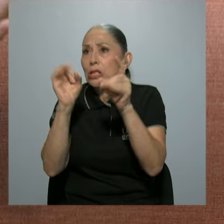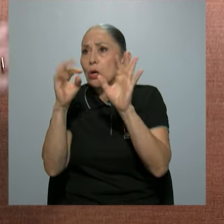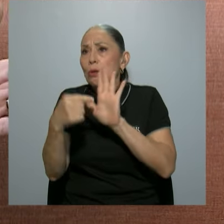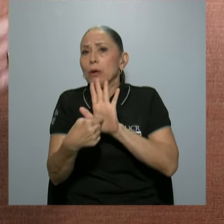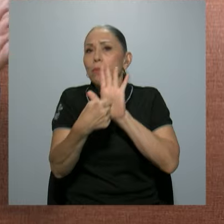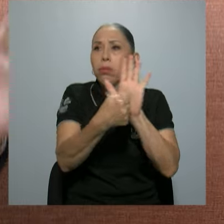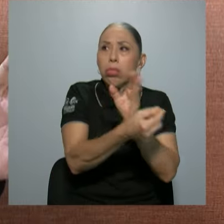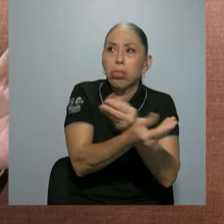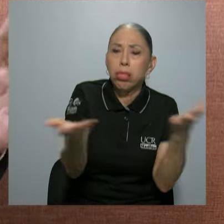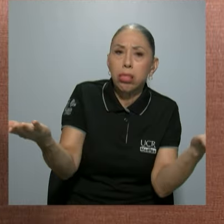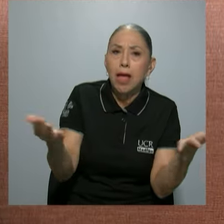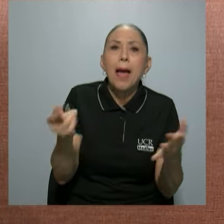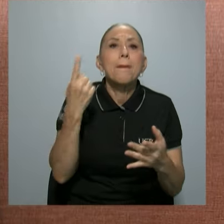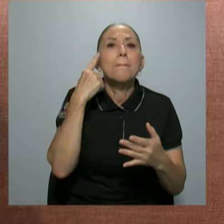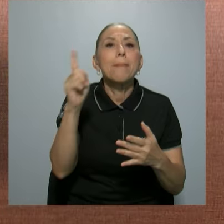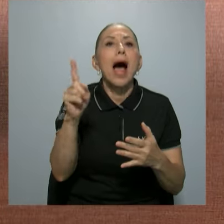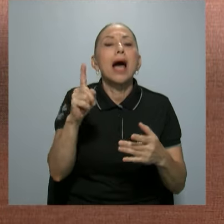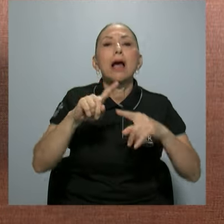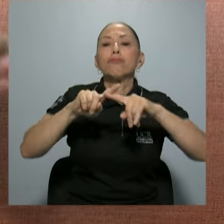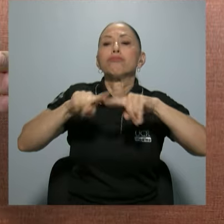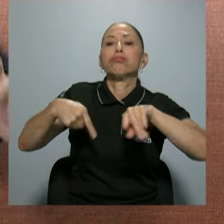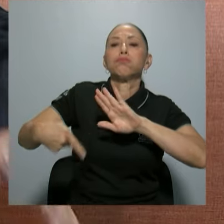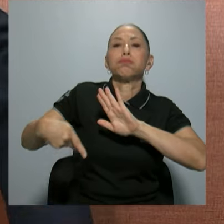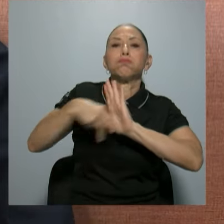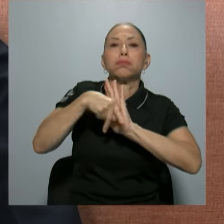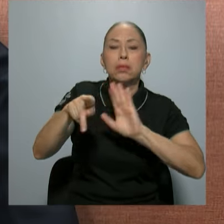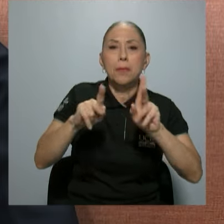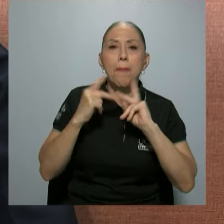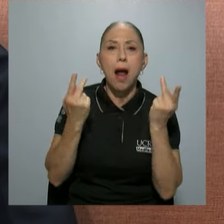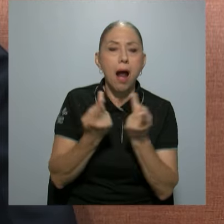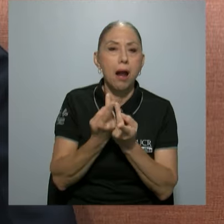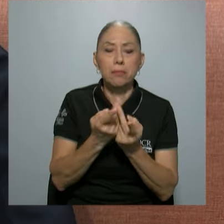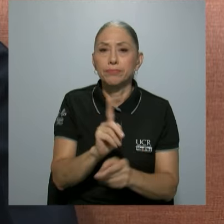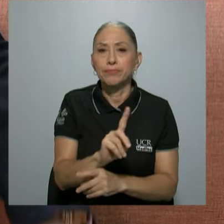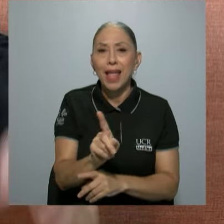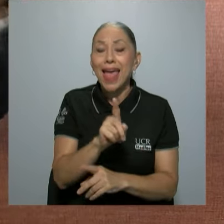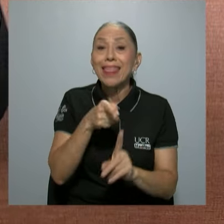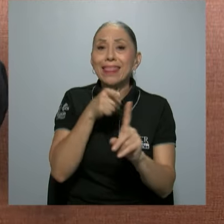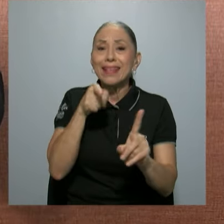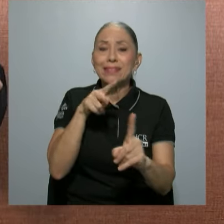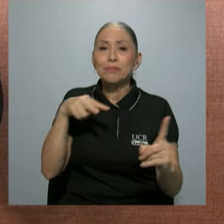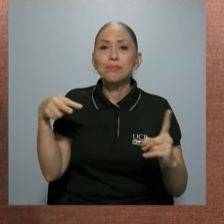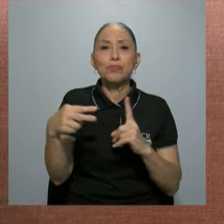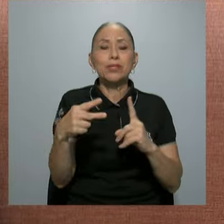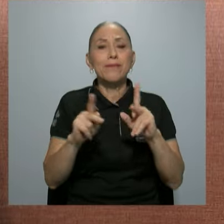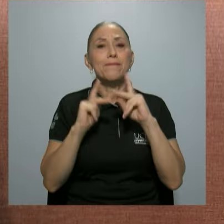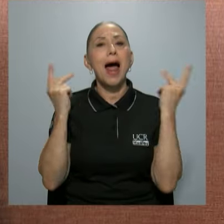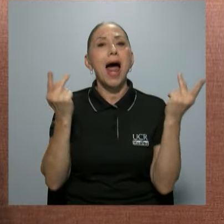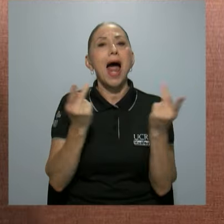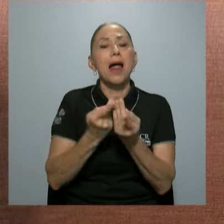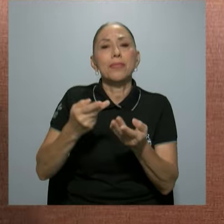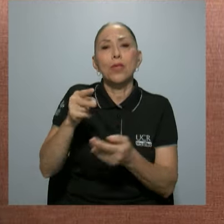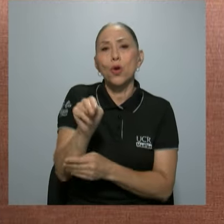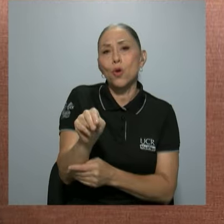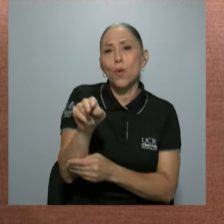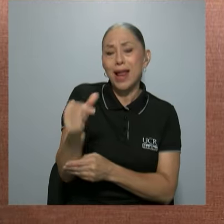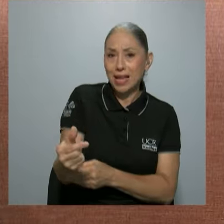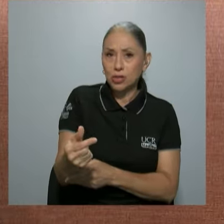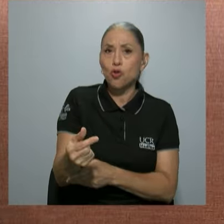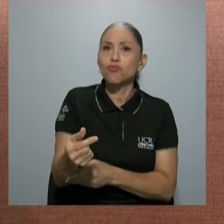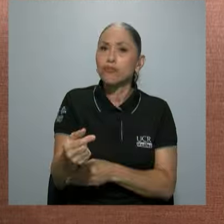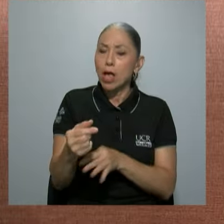relevante para censura de ese partido. O sea, desde ese punto de vista ha sido un partido coherente en lo ético. Y desde el punto